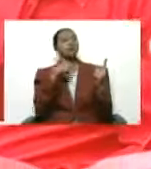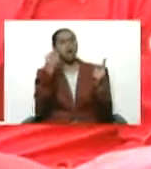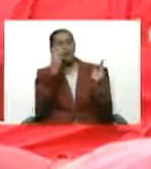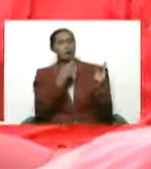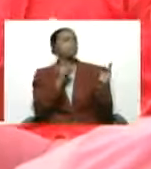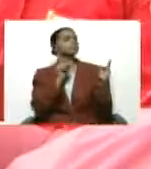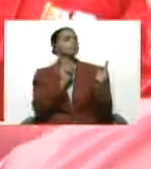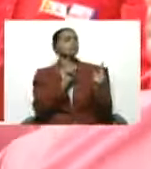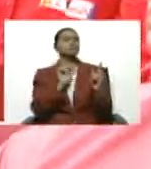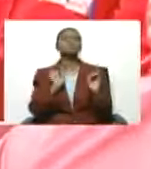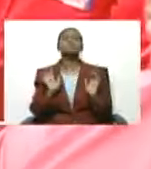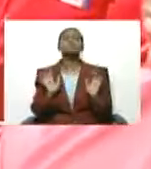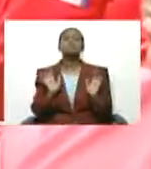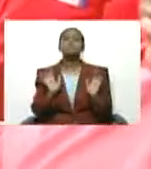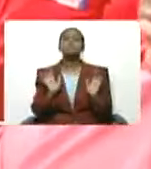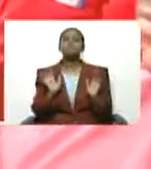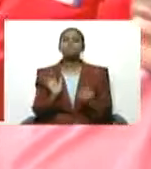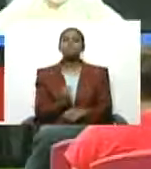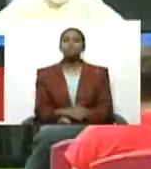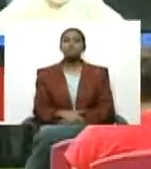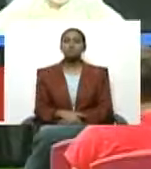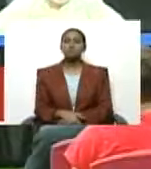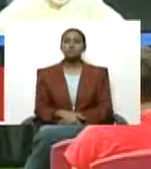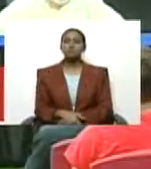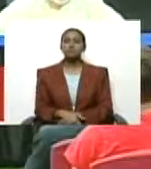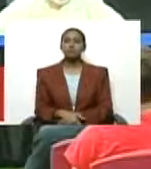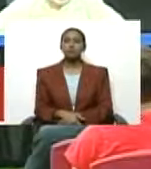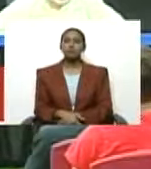Están en un proceso de